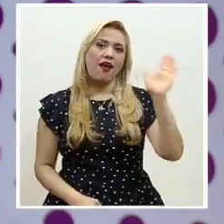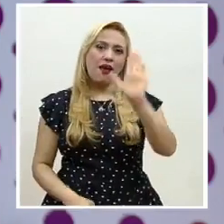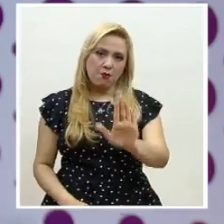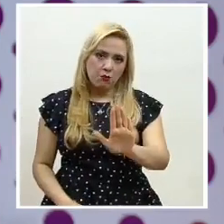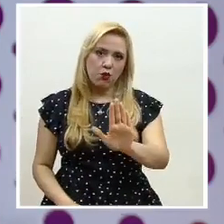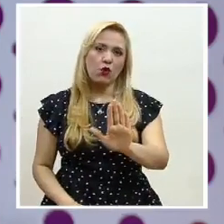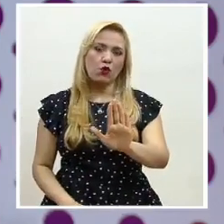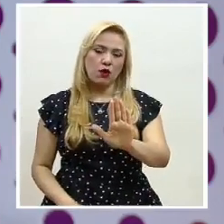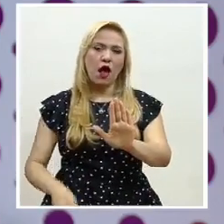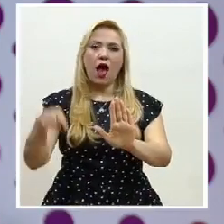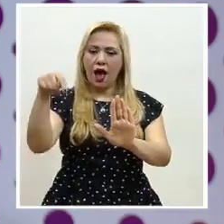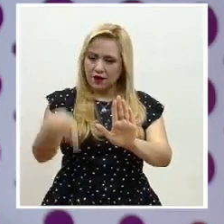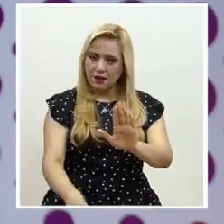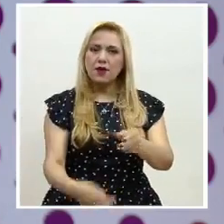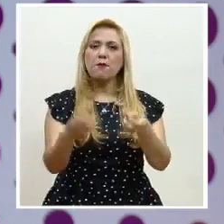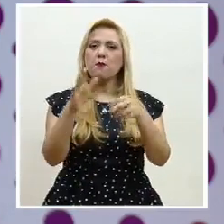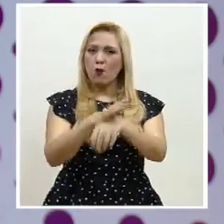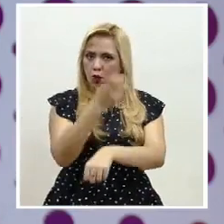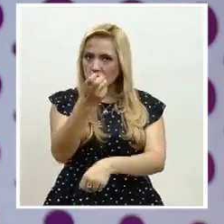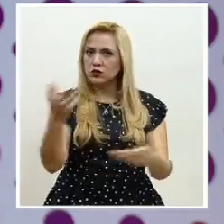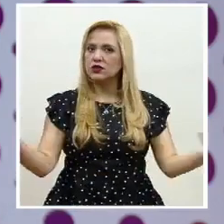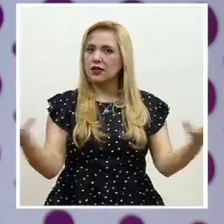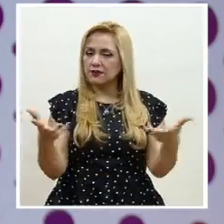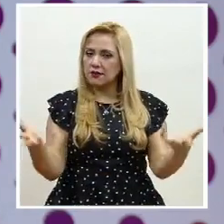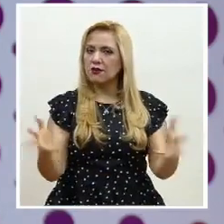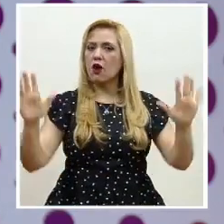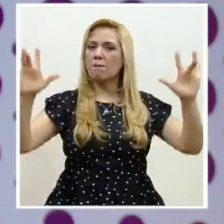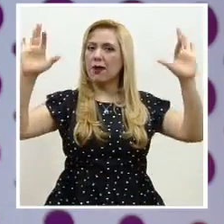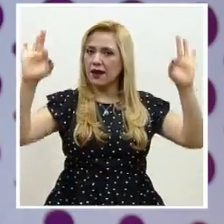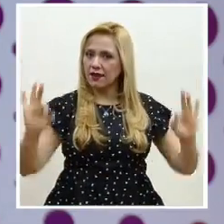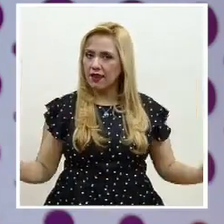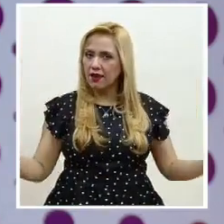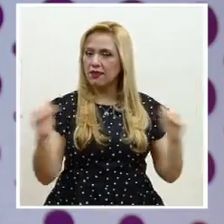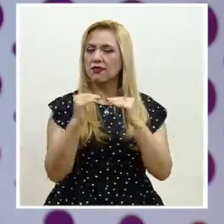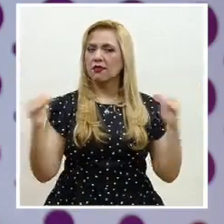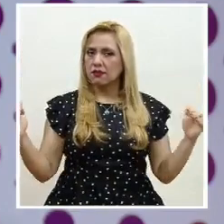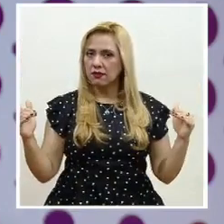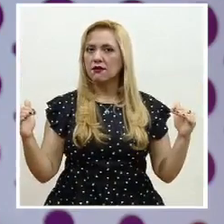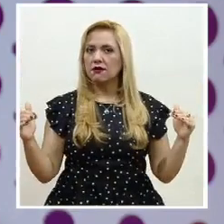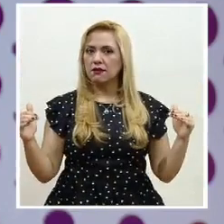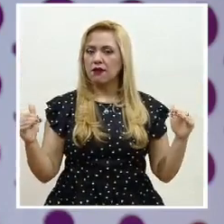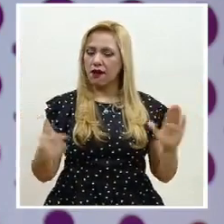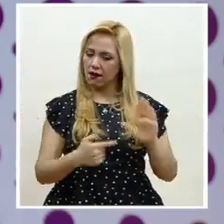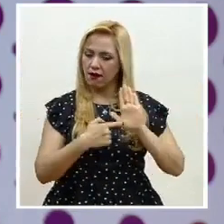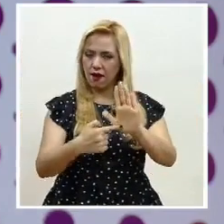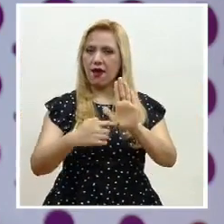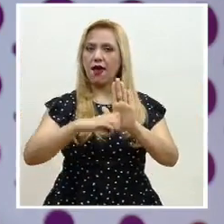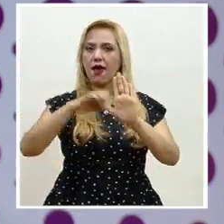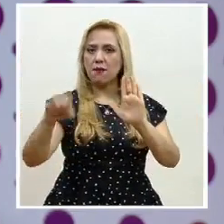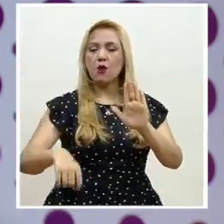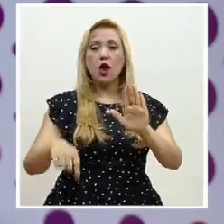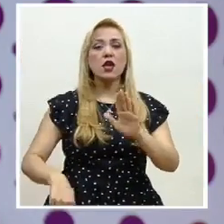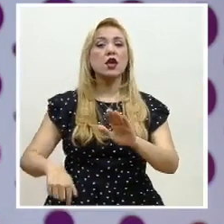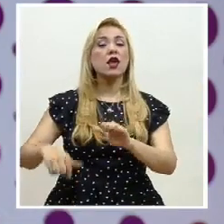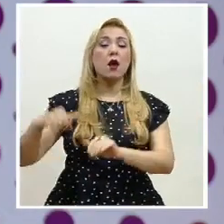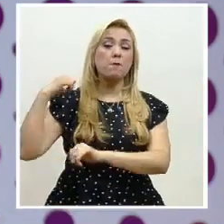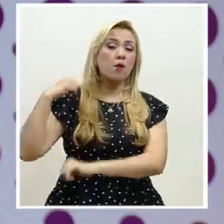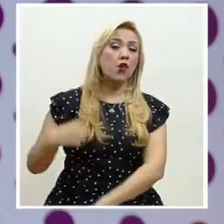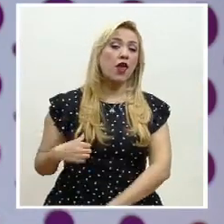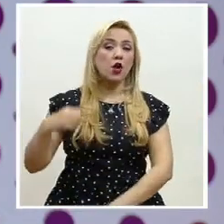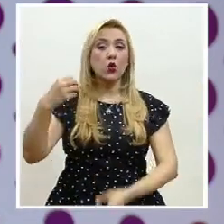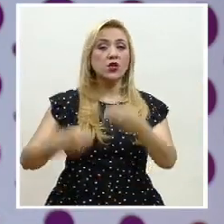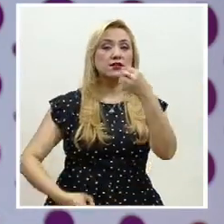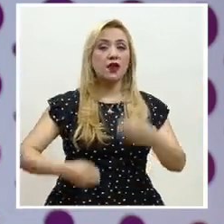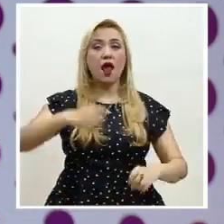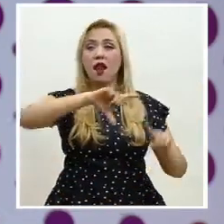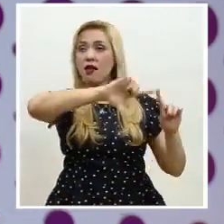está buscando esa paridad, ¿no? Entonces, en el Poder Judicial en general, es curioso porque el ejercicio